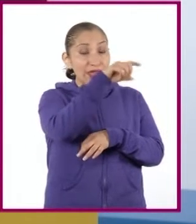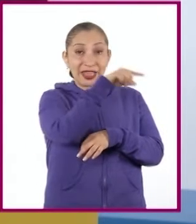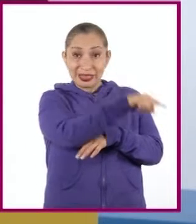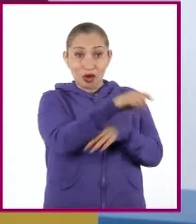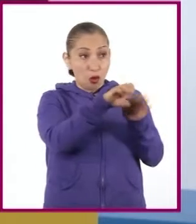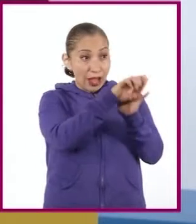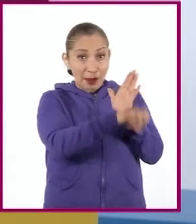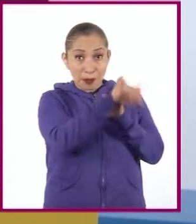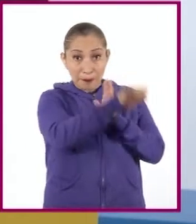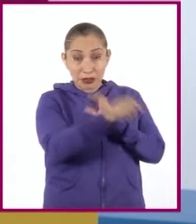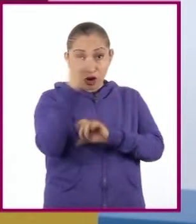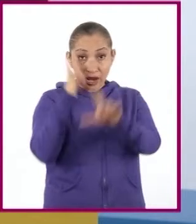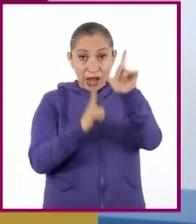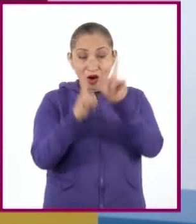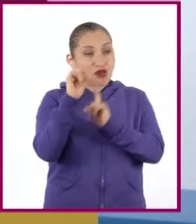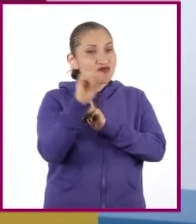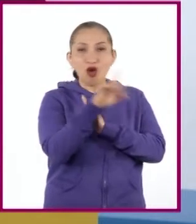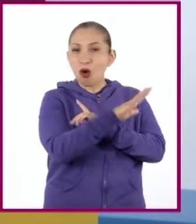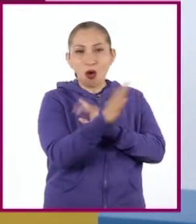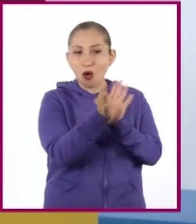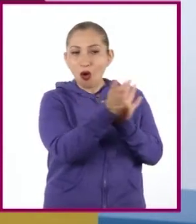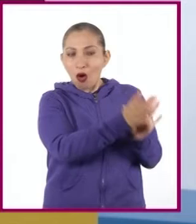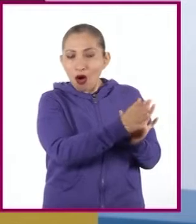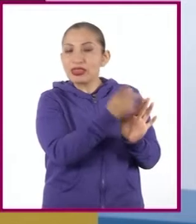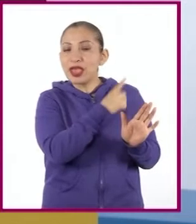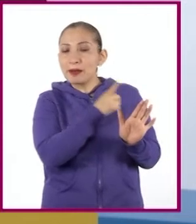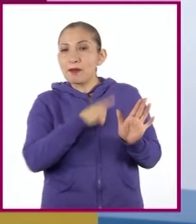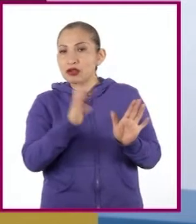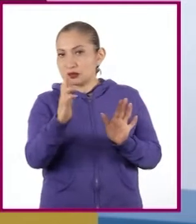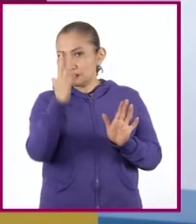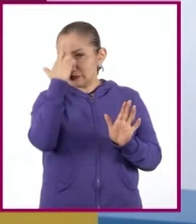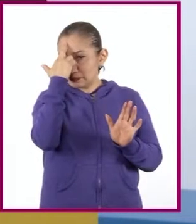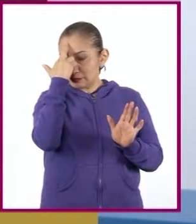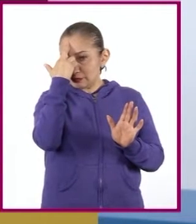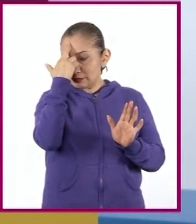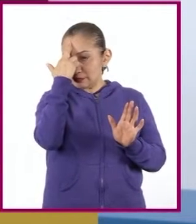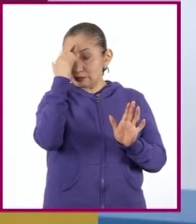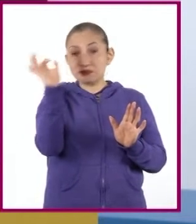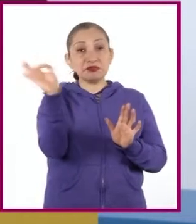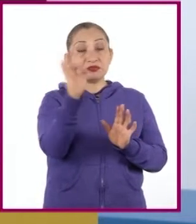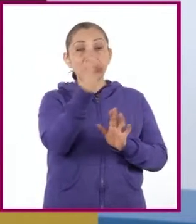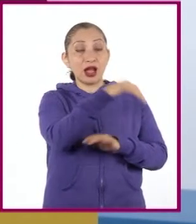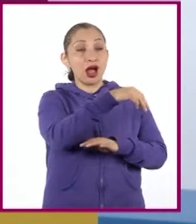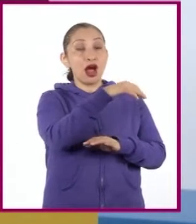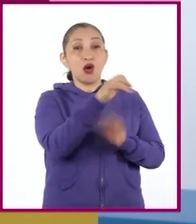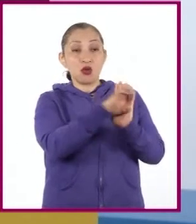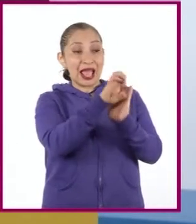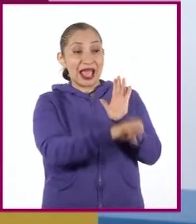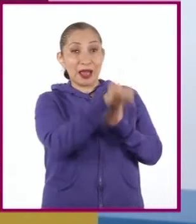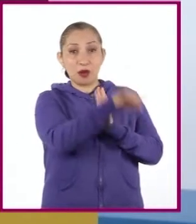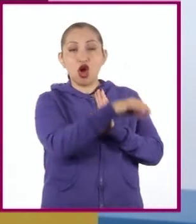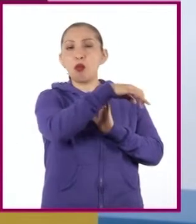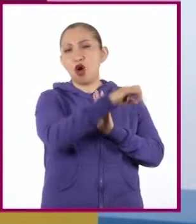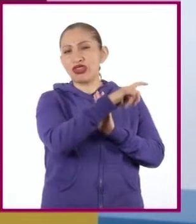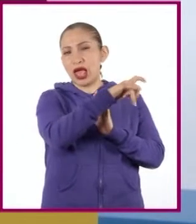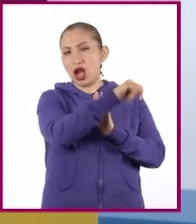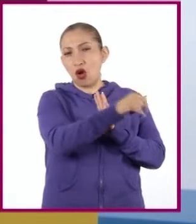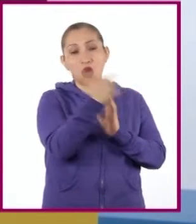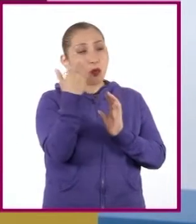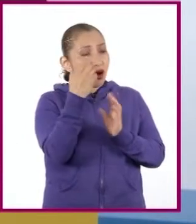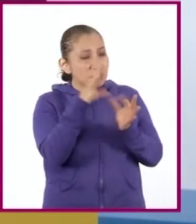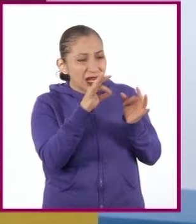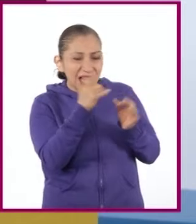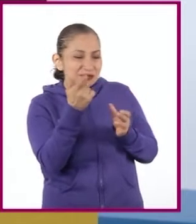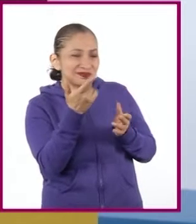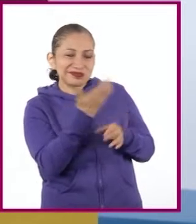la parte que ya no se puede dividir. Debemos recordar que si un modelo no describe correctamente algún